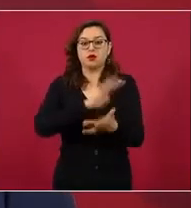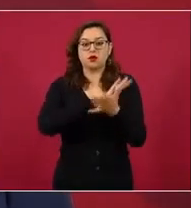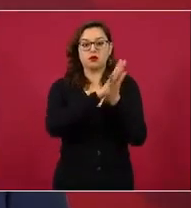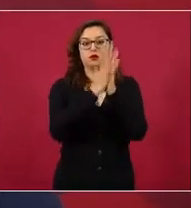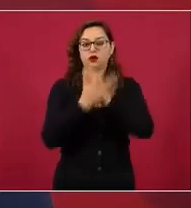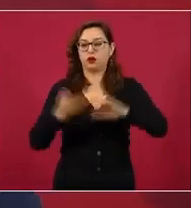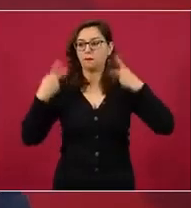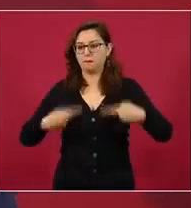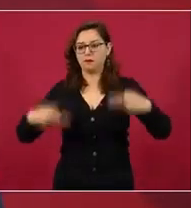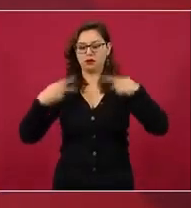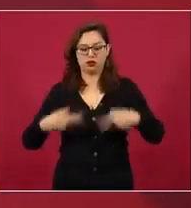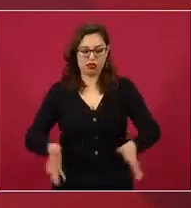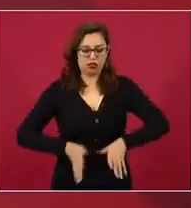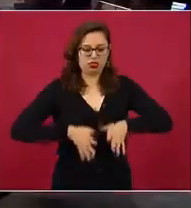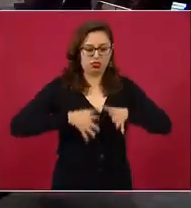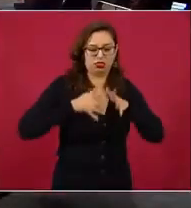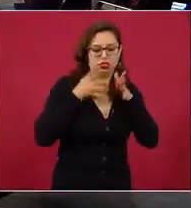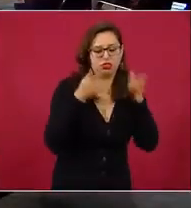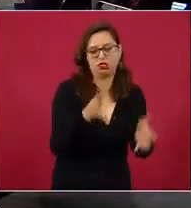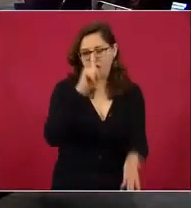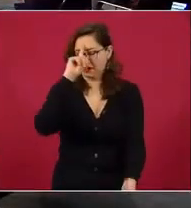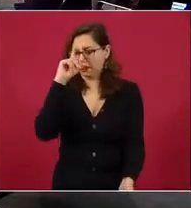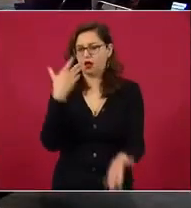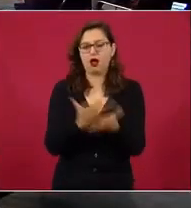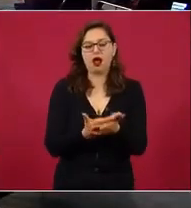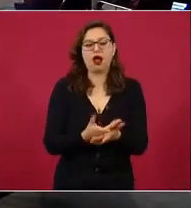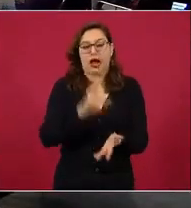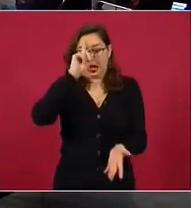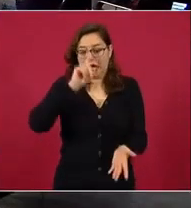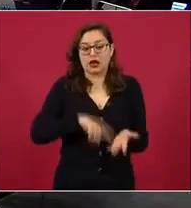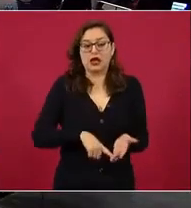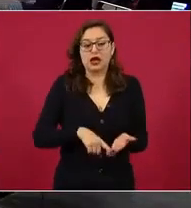por eso hablo de que la calumnia cuando no mancha tizna.